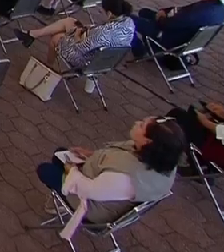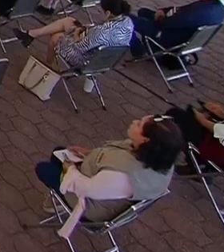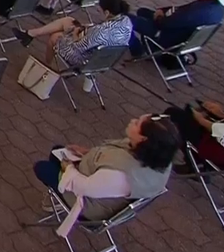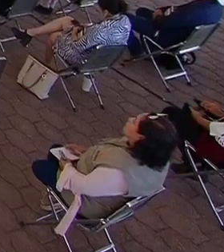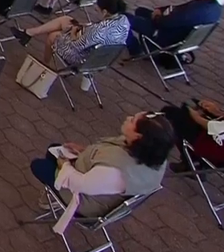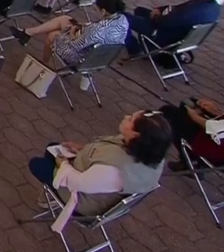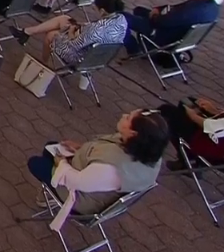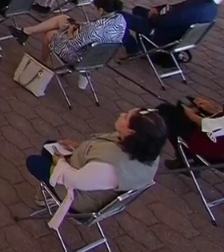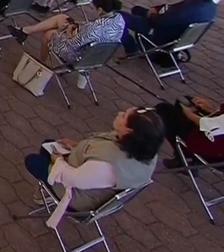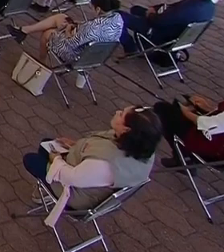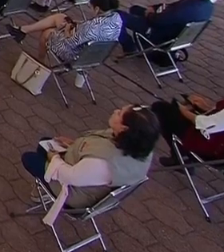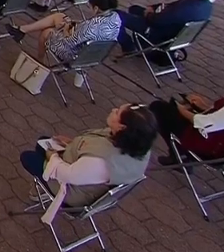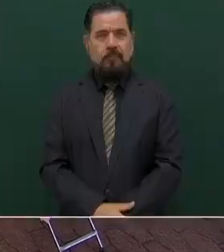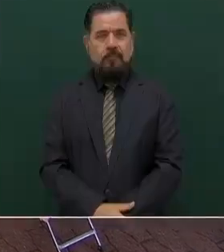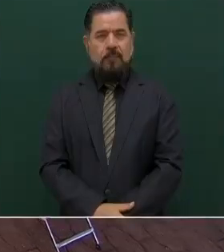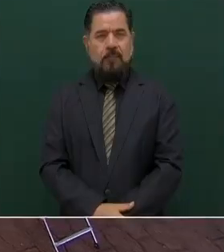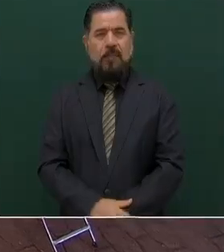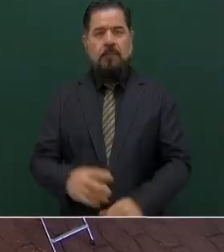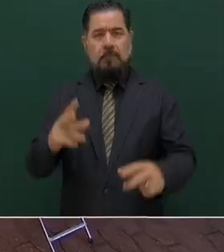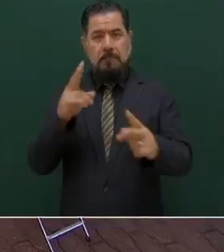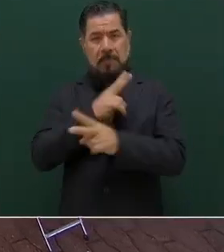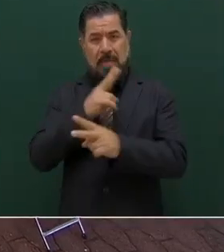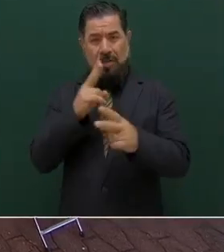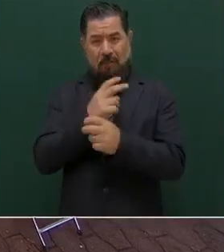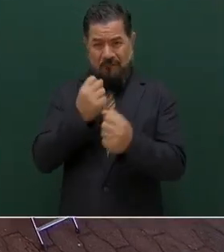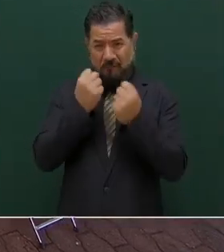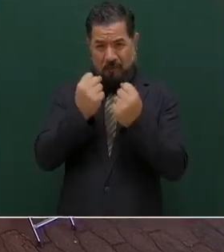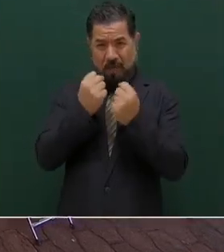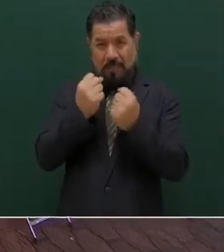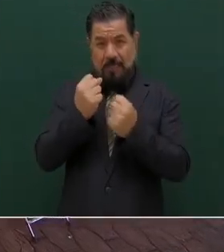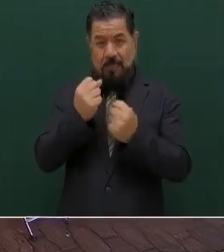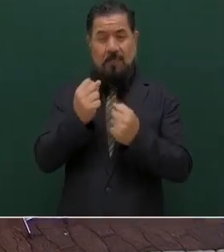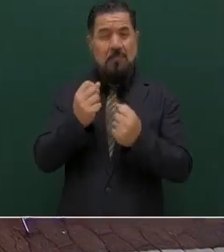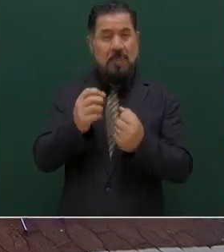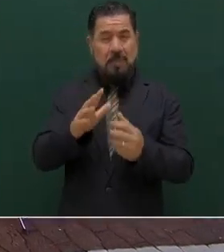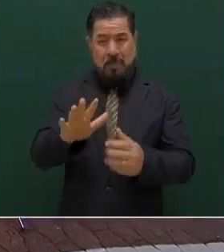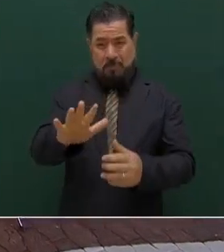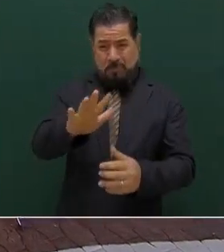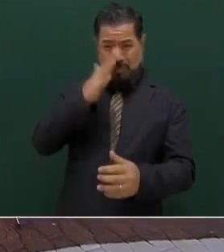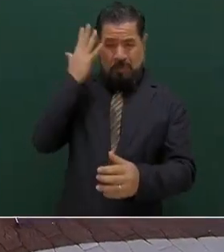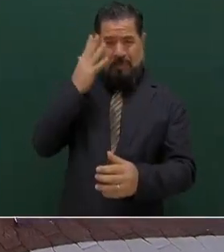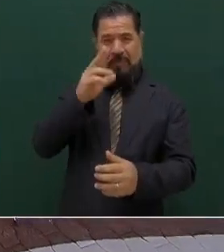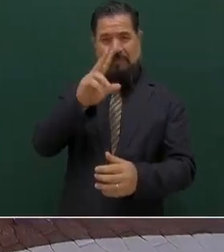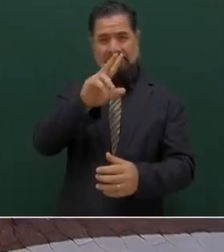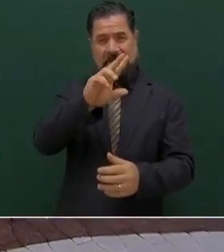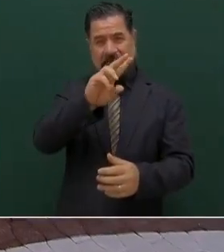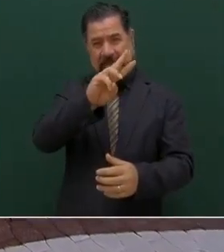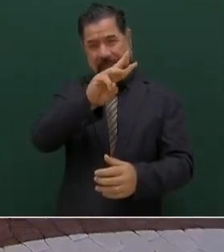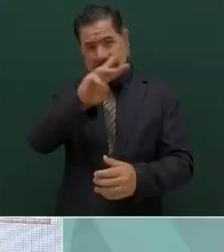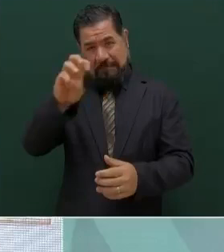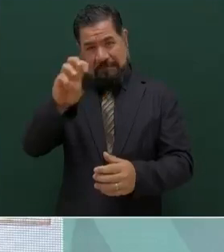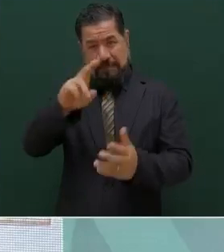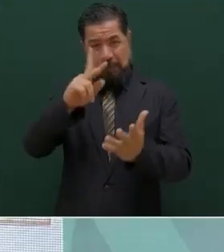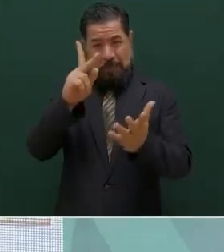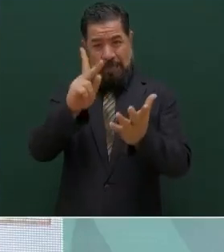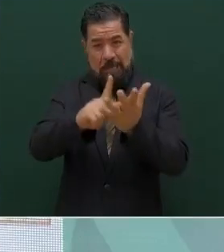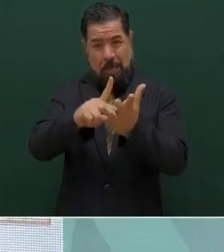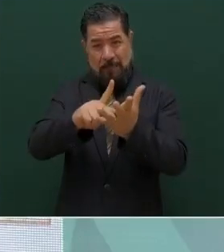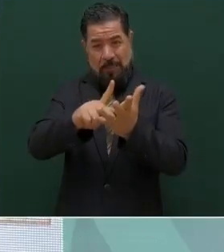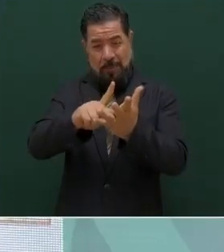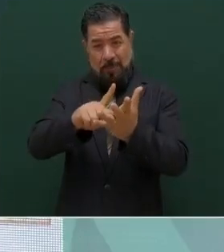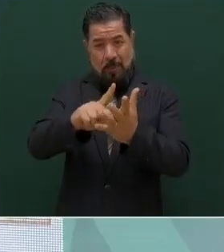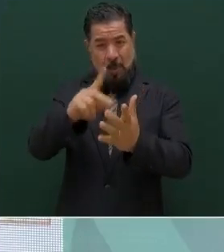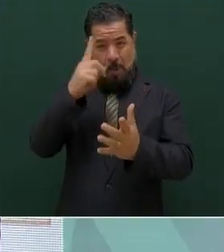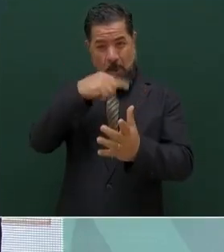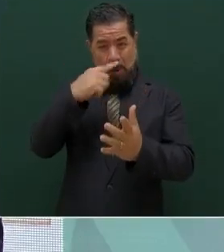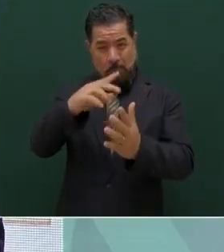Vientos muy fuertes, de más de 300 kilómetros por hora, pero afortunadamente pasó